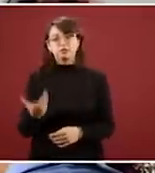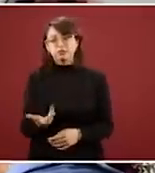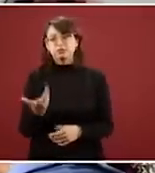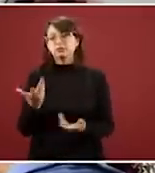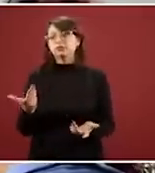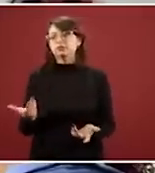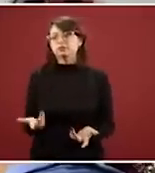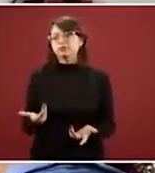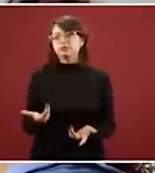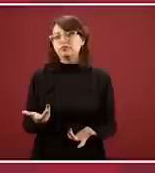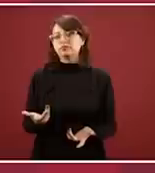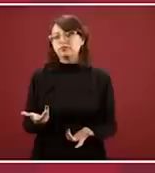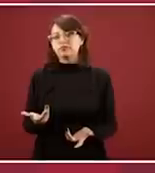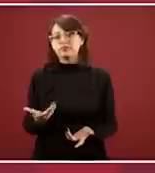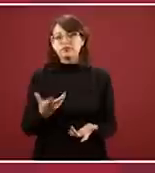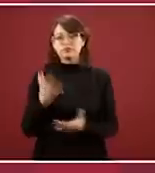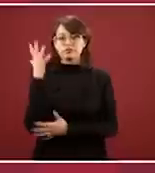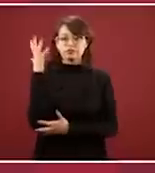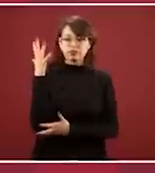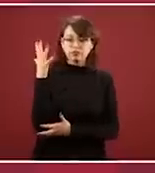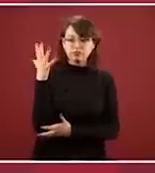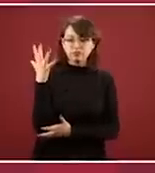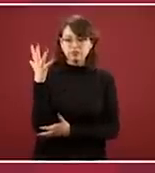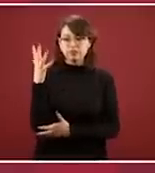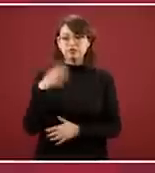sembrando árboles